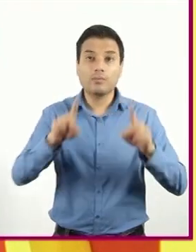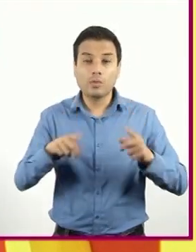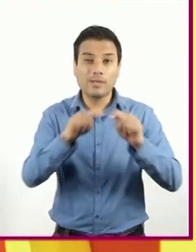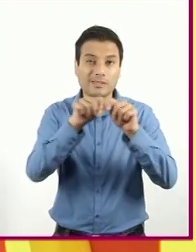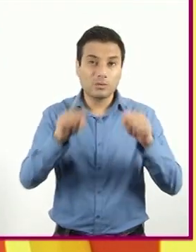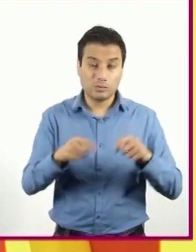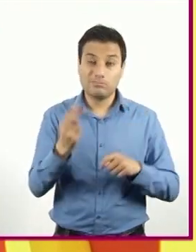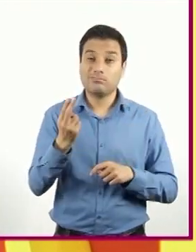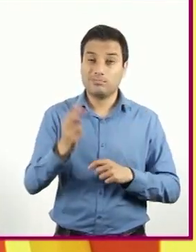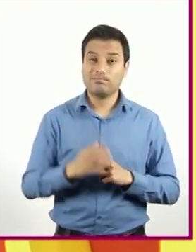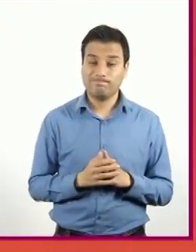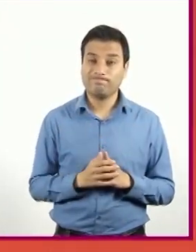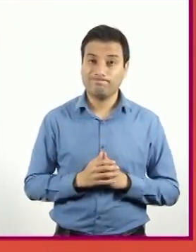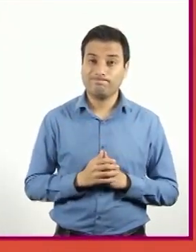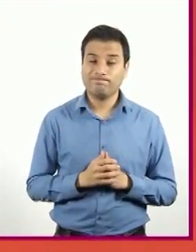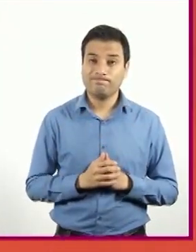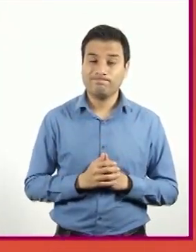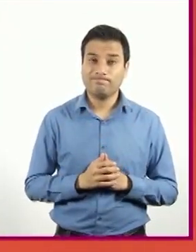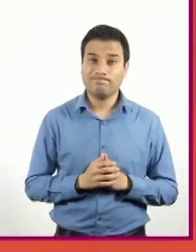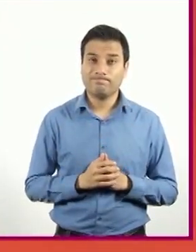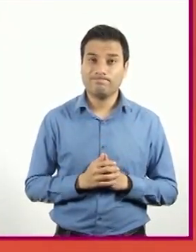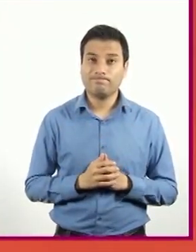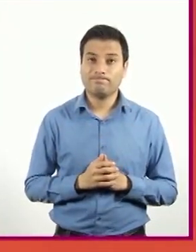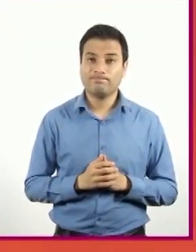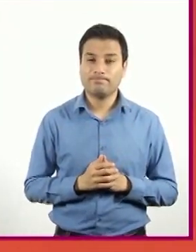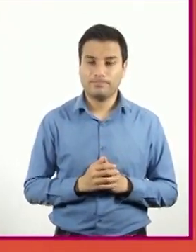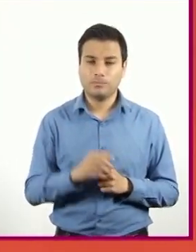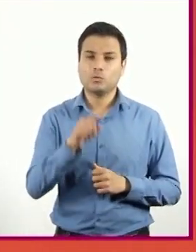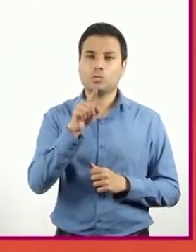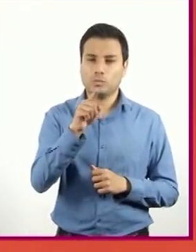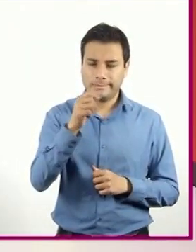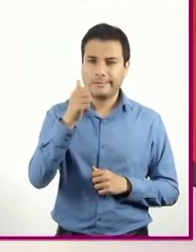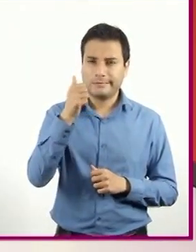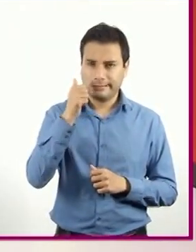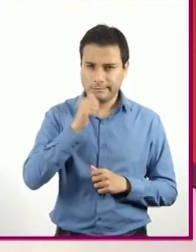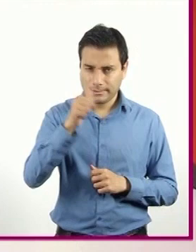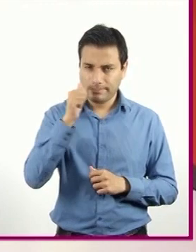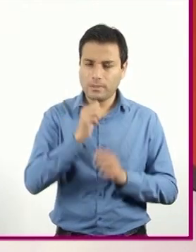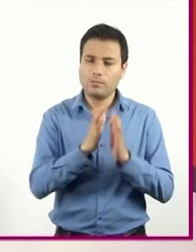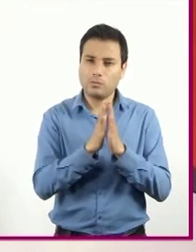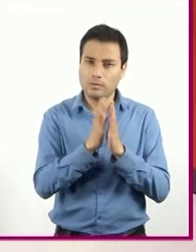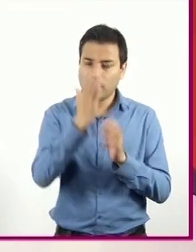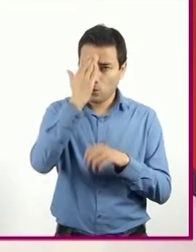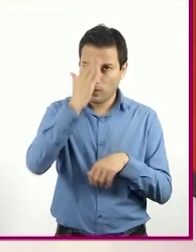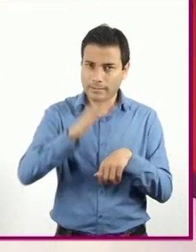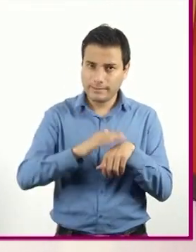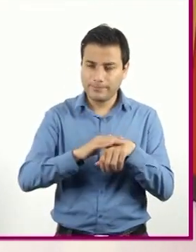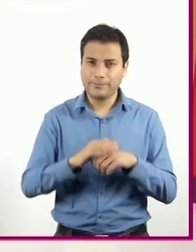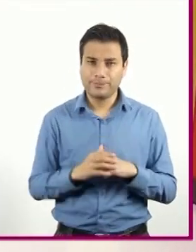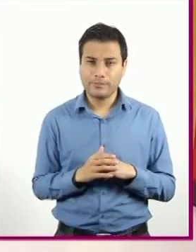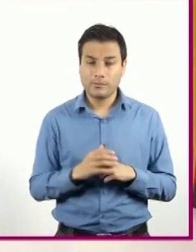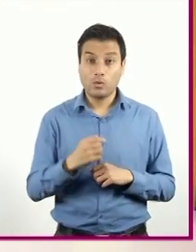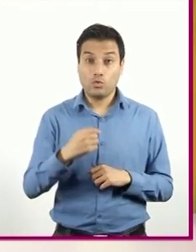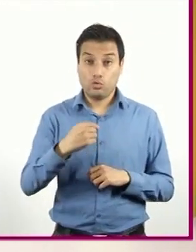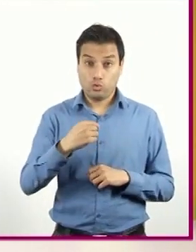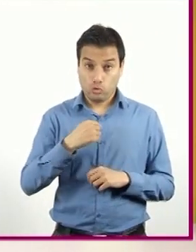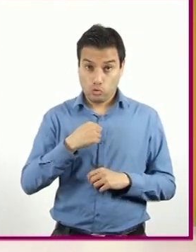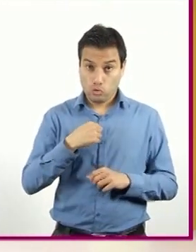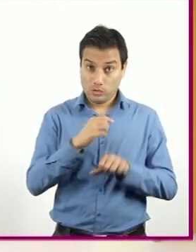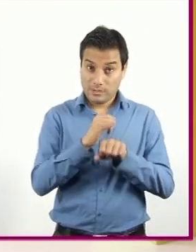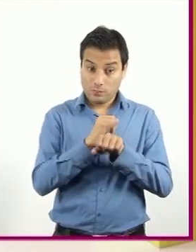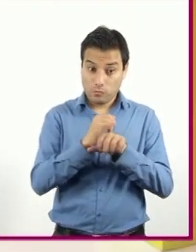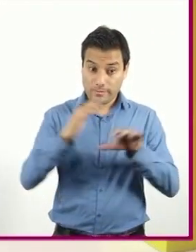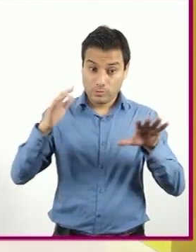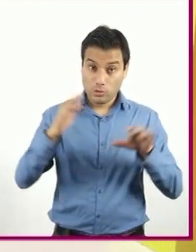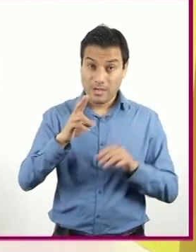información proporcionada. Tengan siempre presente que la veracidad de los datos